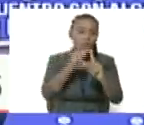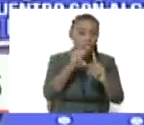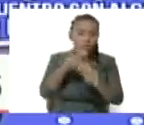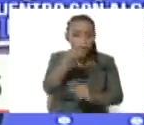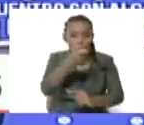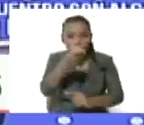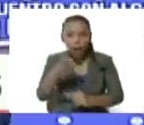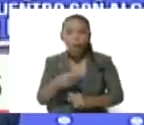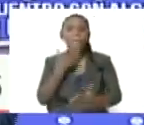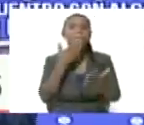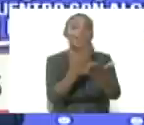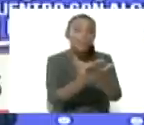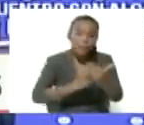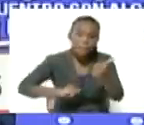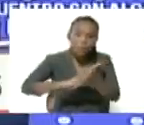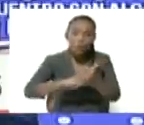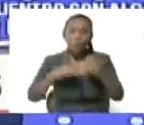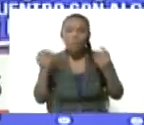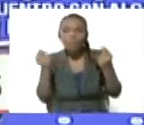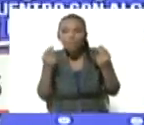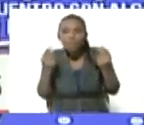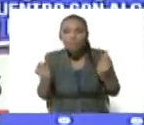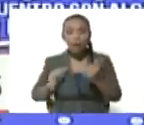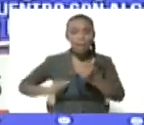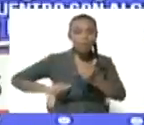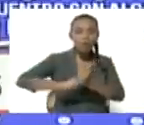activarlo, pedirle apoyo, apoyarlo,